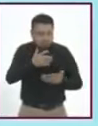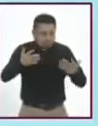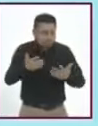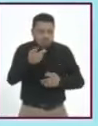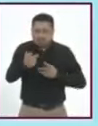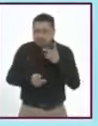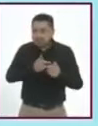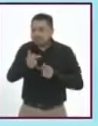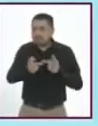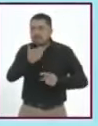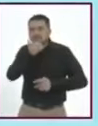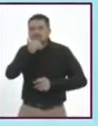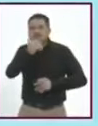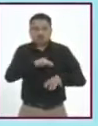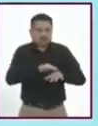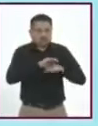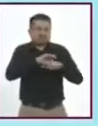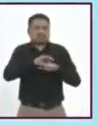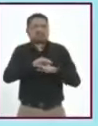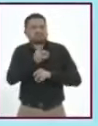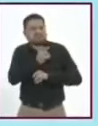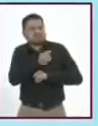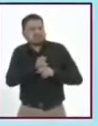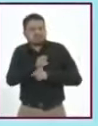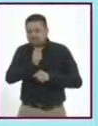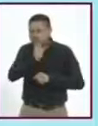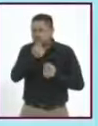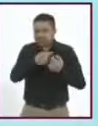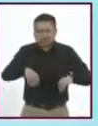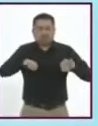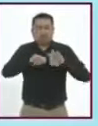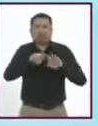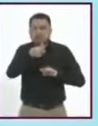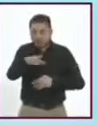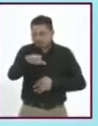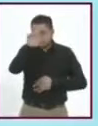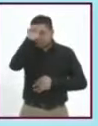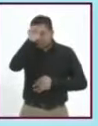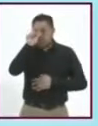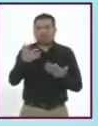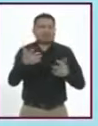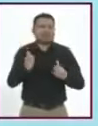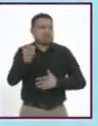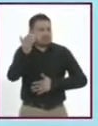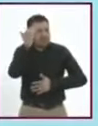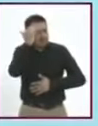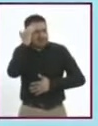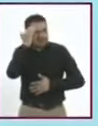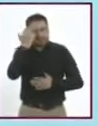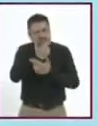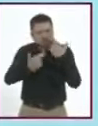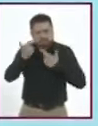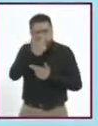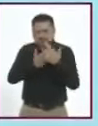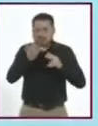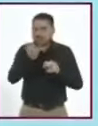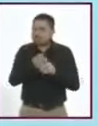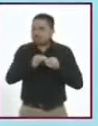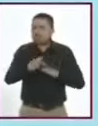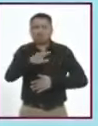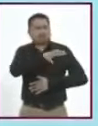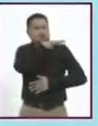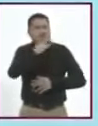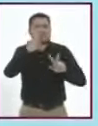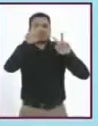las preguntas que guiarán la indagación, es importante tomar en cuenta lo que ya se conoce y revisar información general sobre